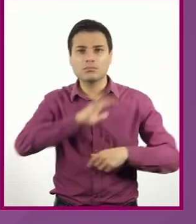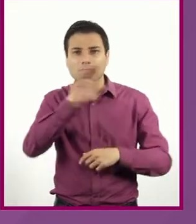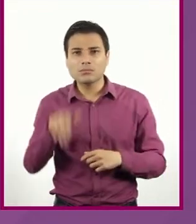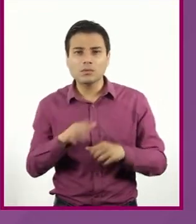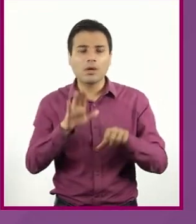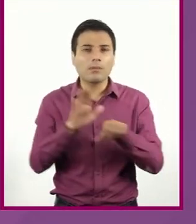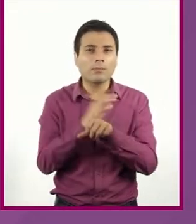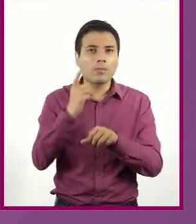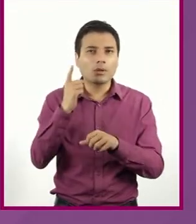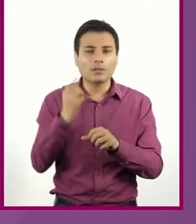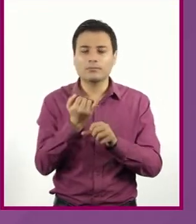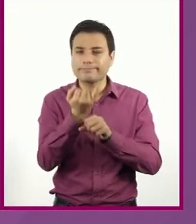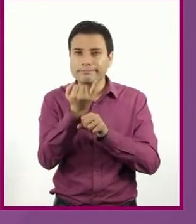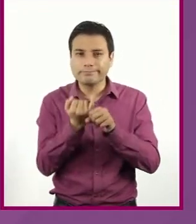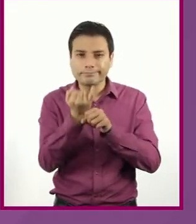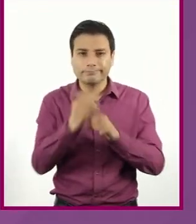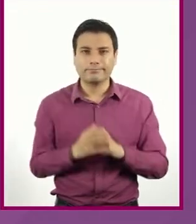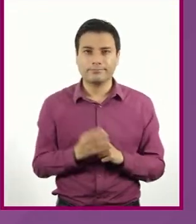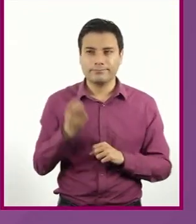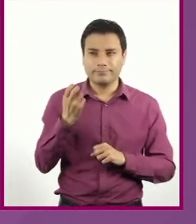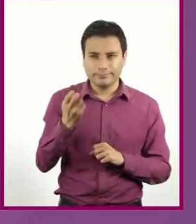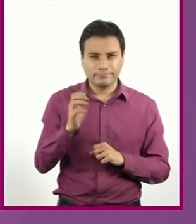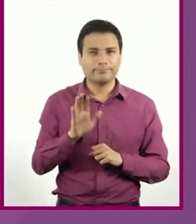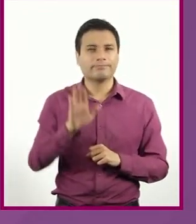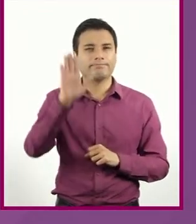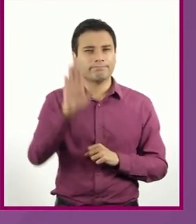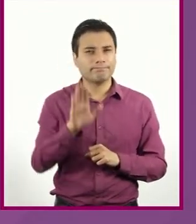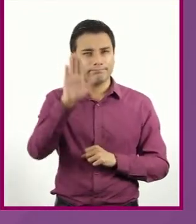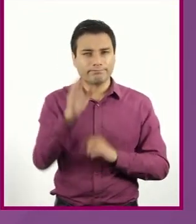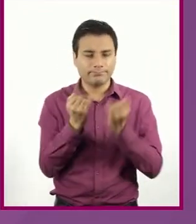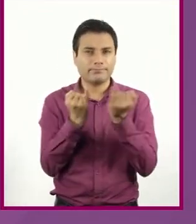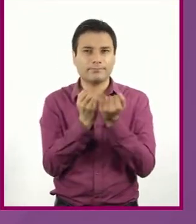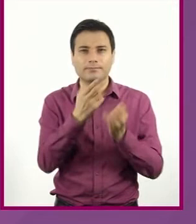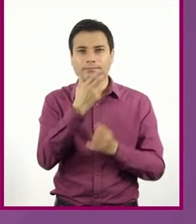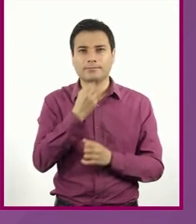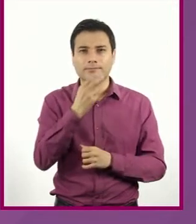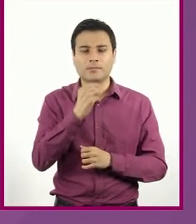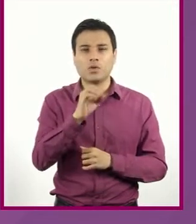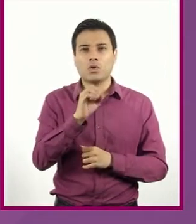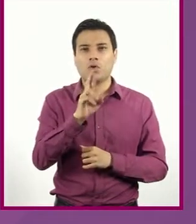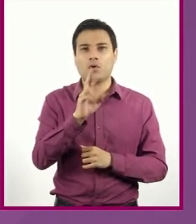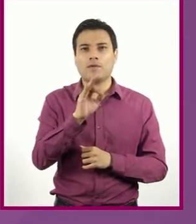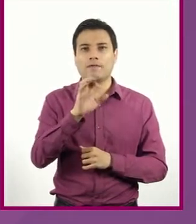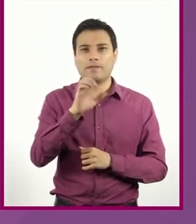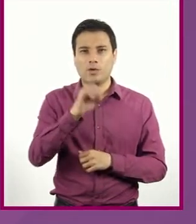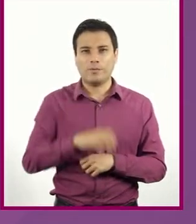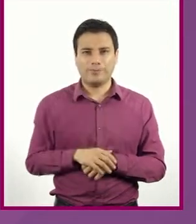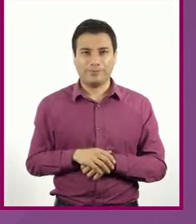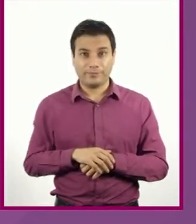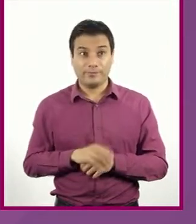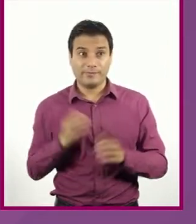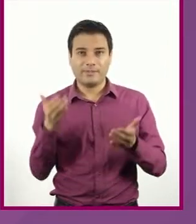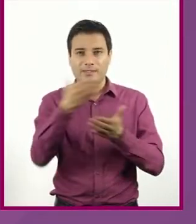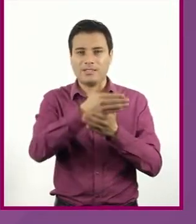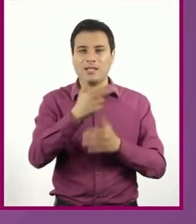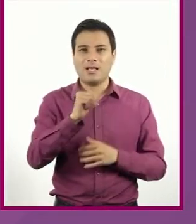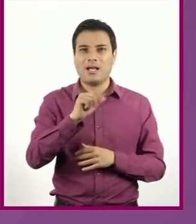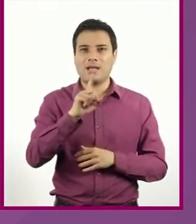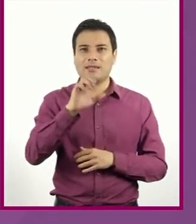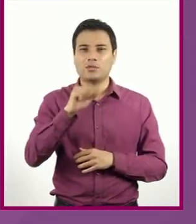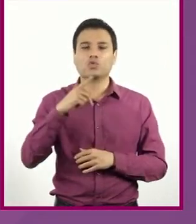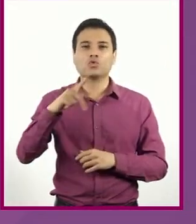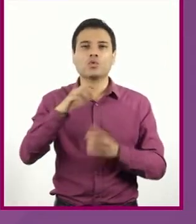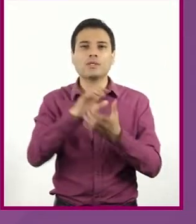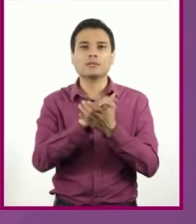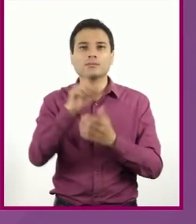Este episodio es parecido al viaje de Orfeo al Hades para rescatar de la muerte a su esposa Eurídice